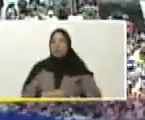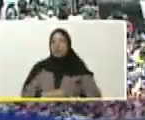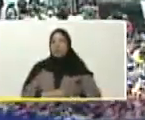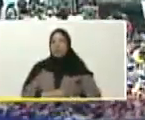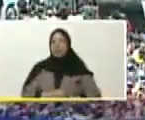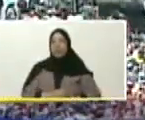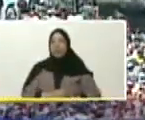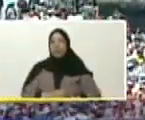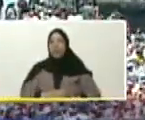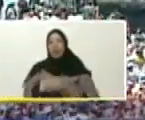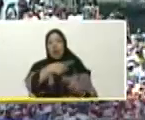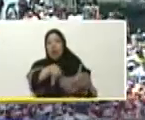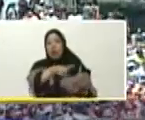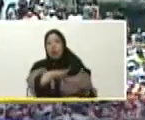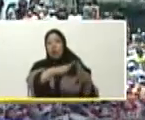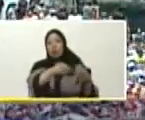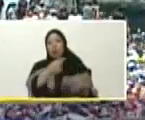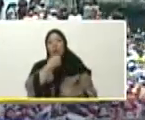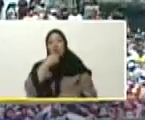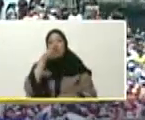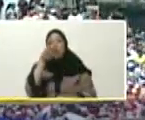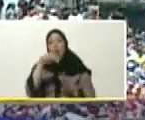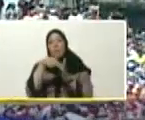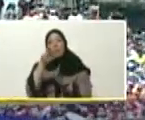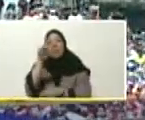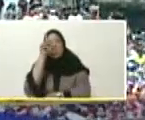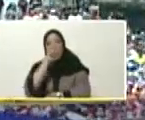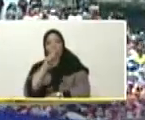Estamos en el año 2022, ¿verdad?